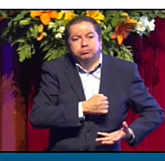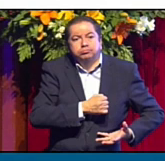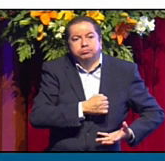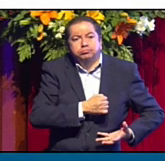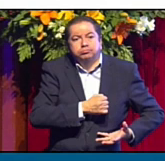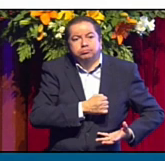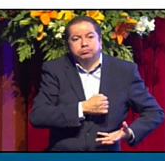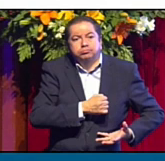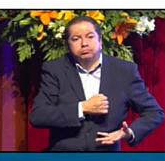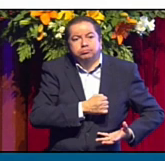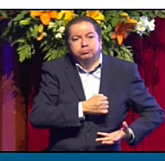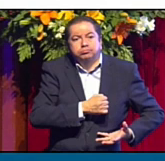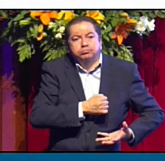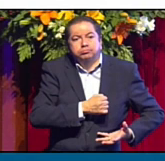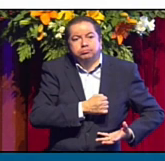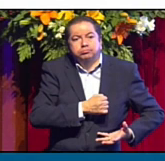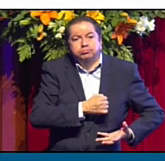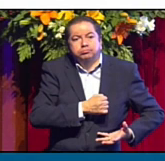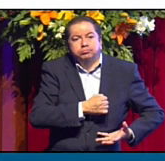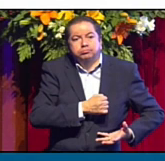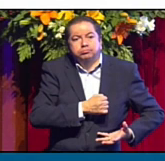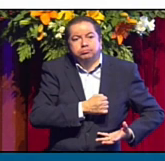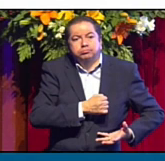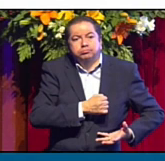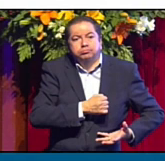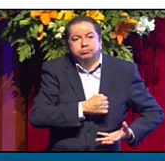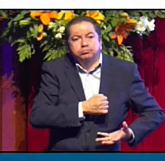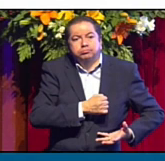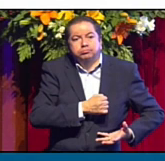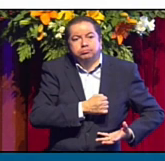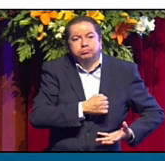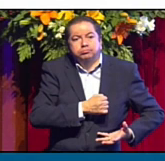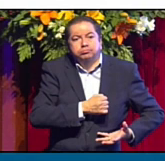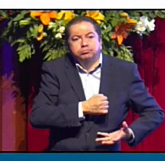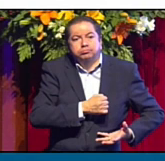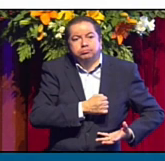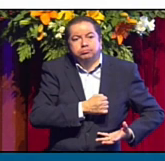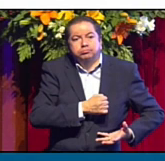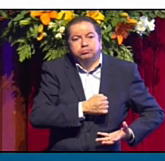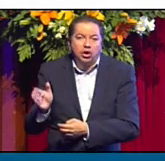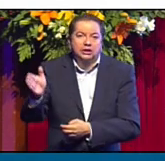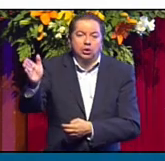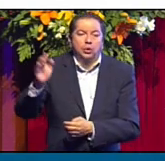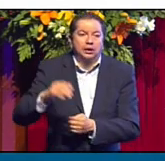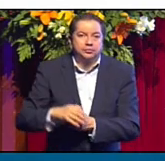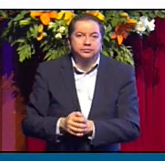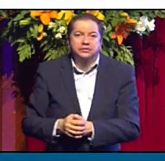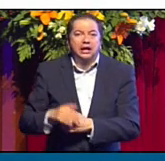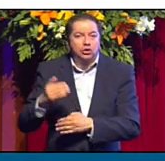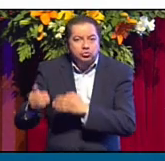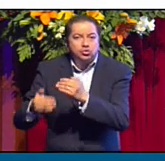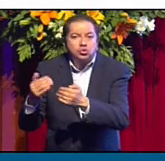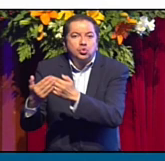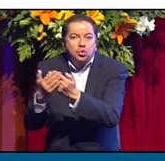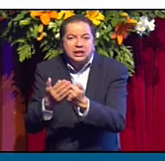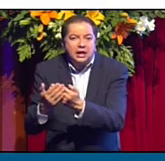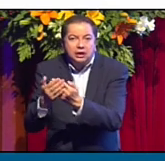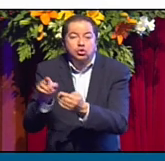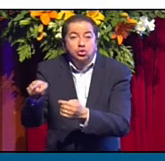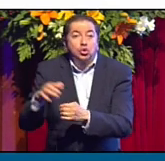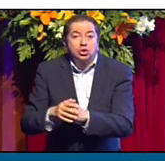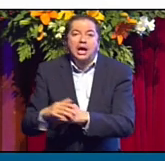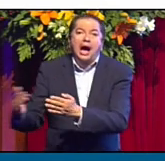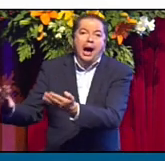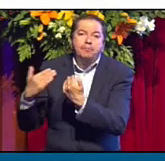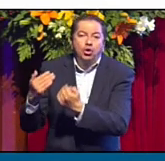o efectivamente aquellos que siguen estudiando y que pasan al liceo. Todos ellos reciben el apoyo de